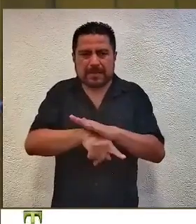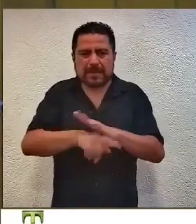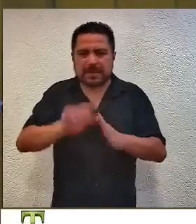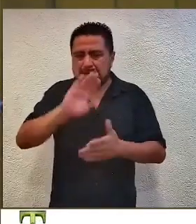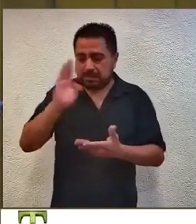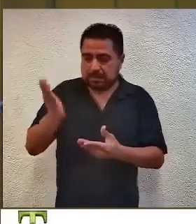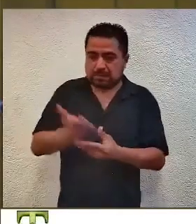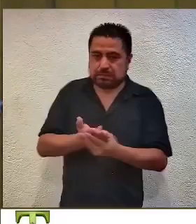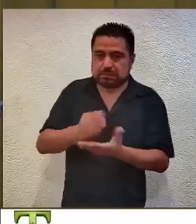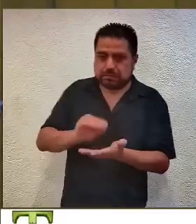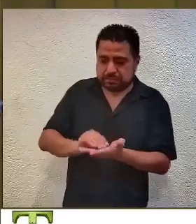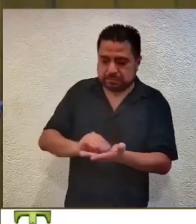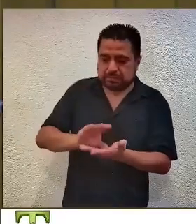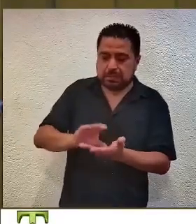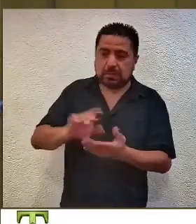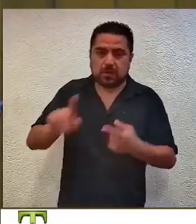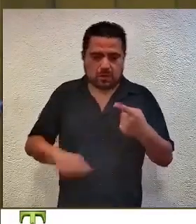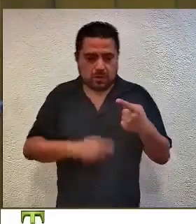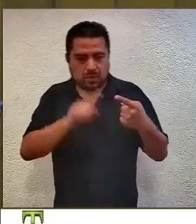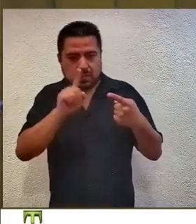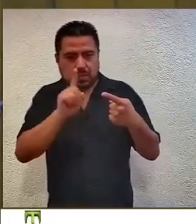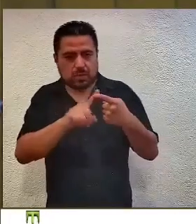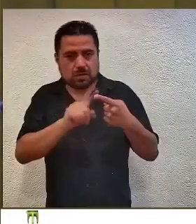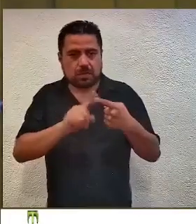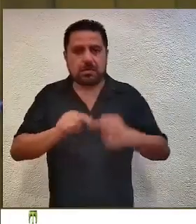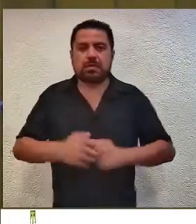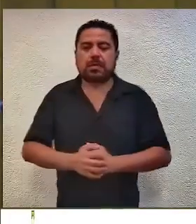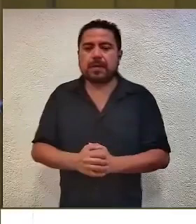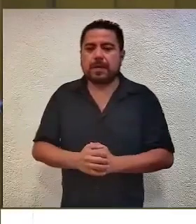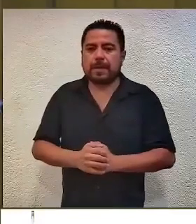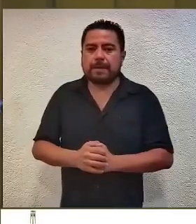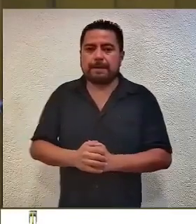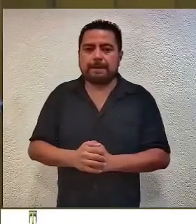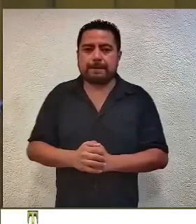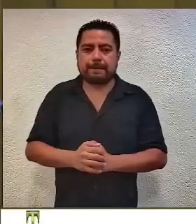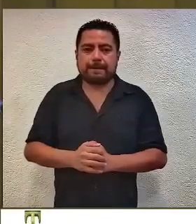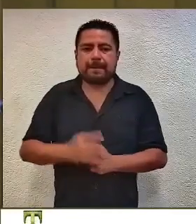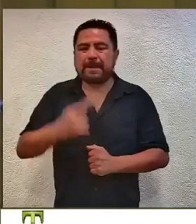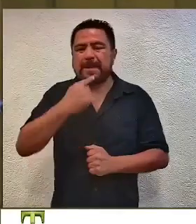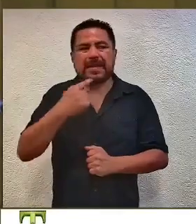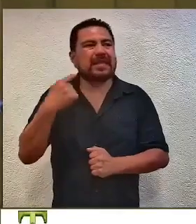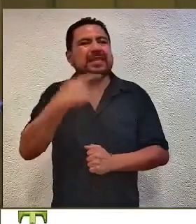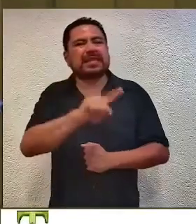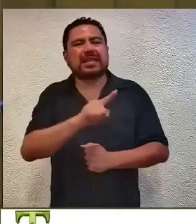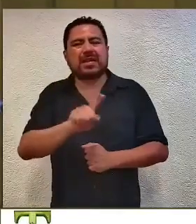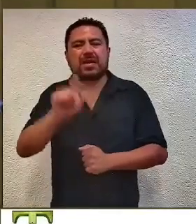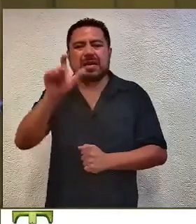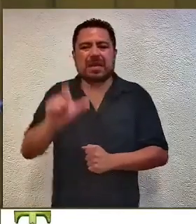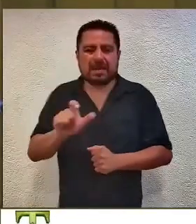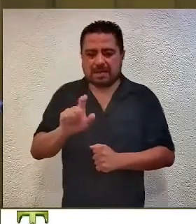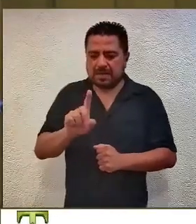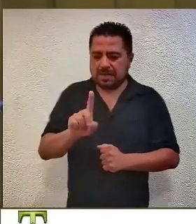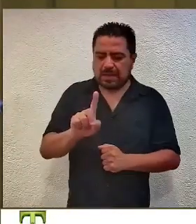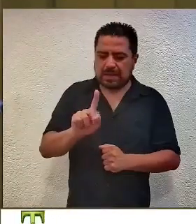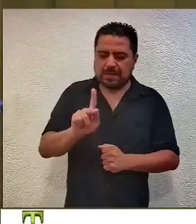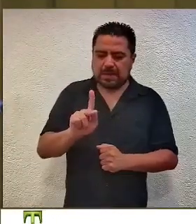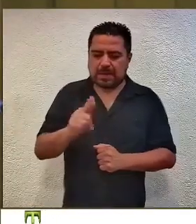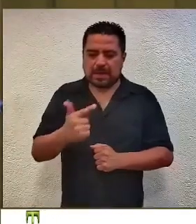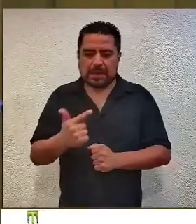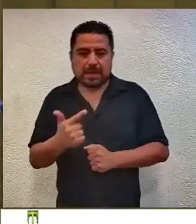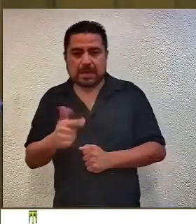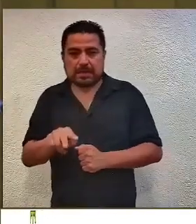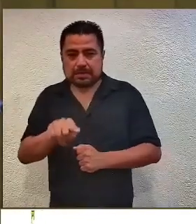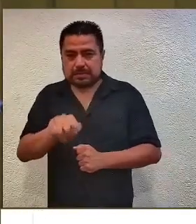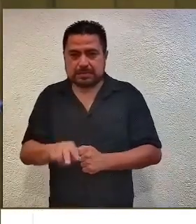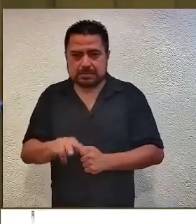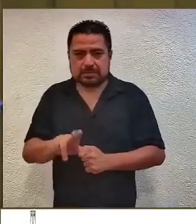expediente. Número 1, que se estaba ante una denuncia de conductas de BPG, muy cierto,